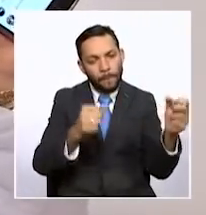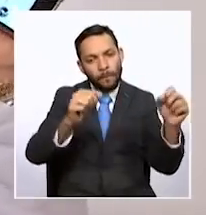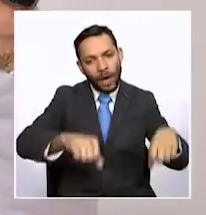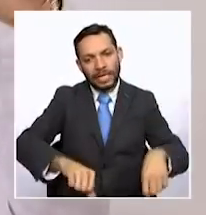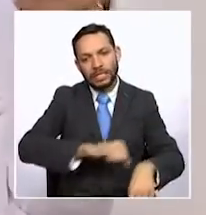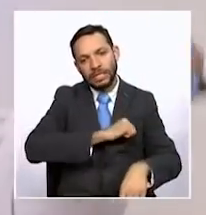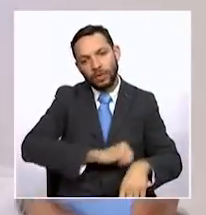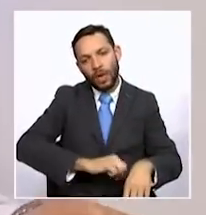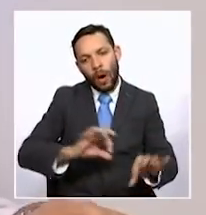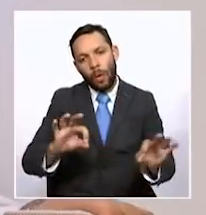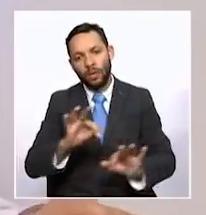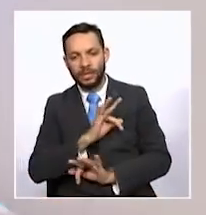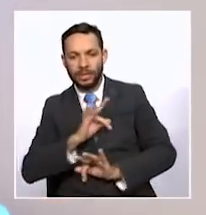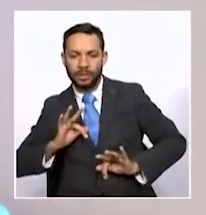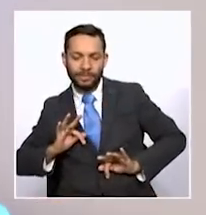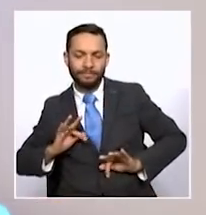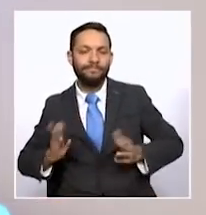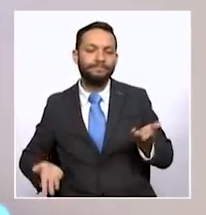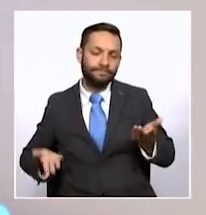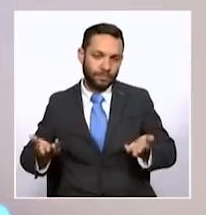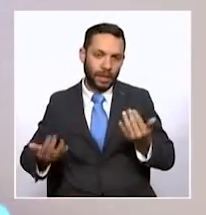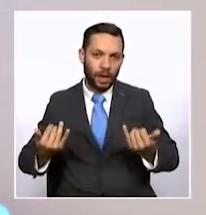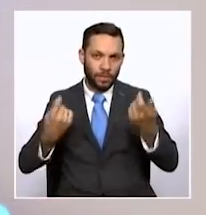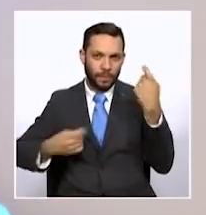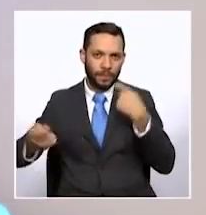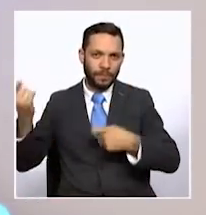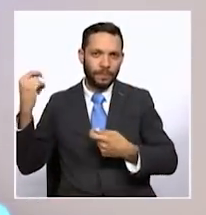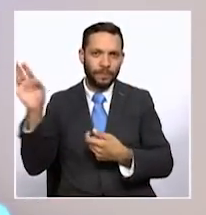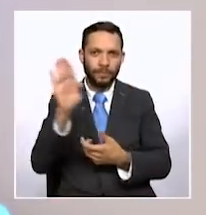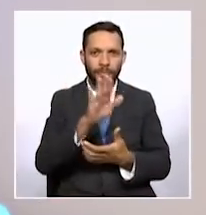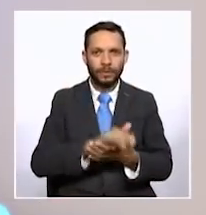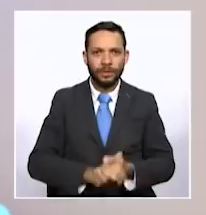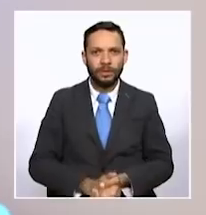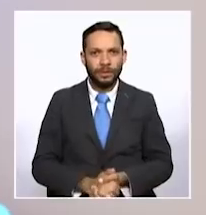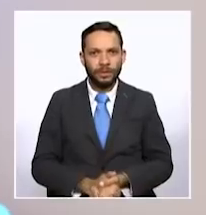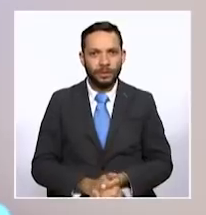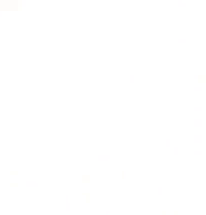este es el tratamiento o esta es la cirugía, después de este corte comerciales.